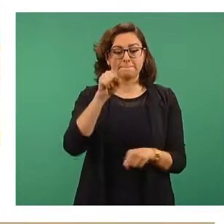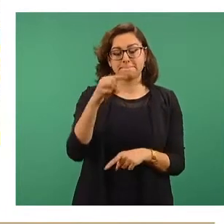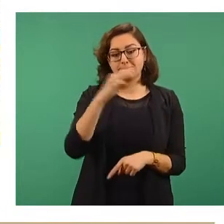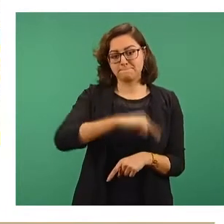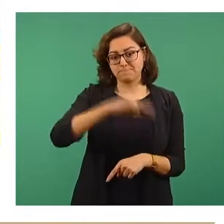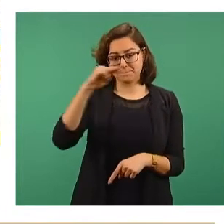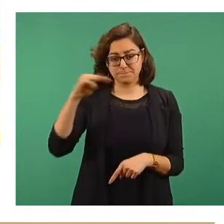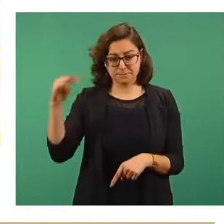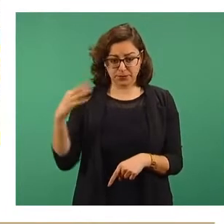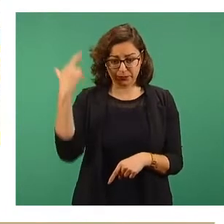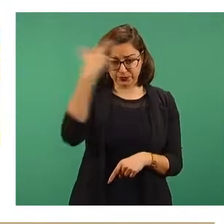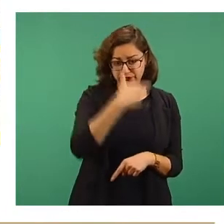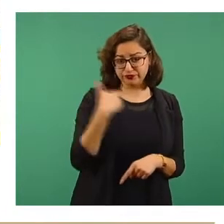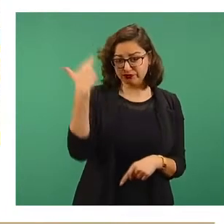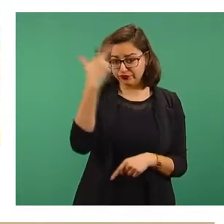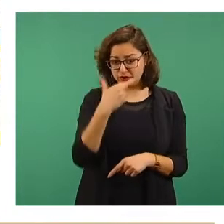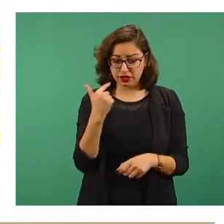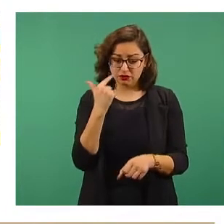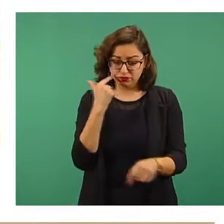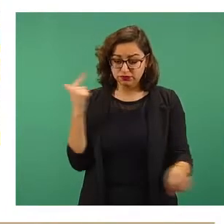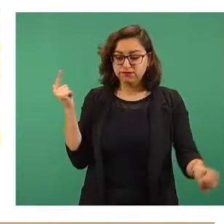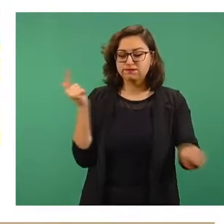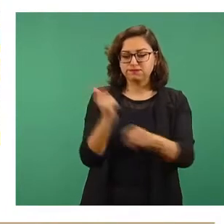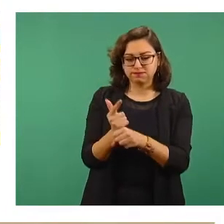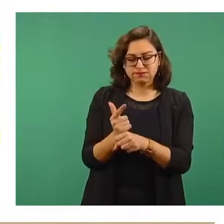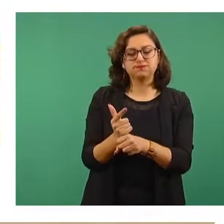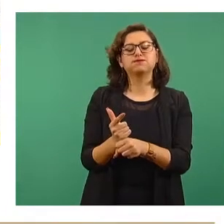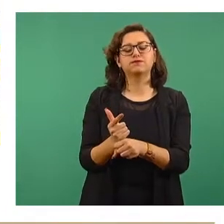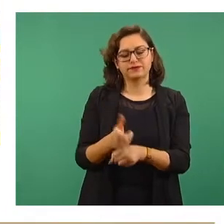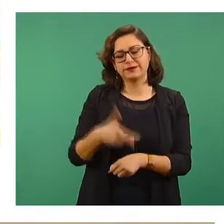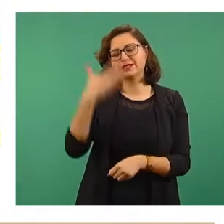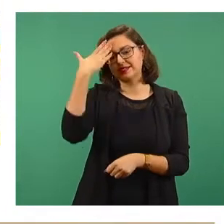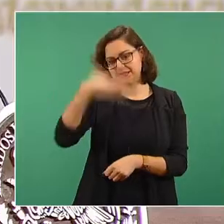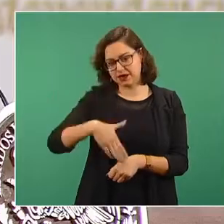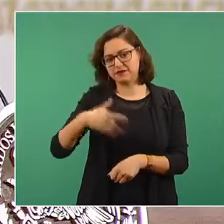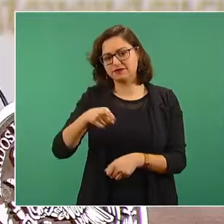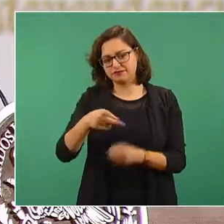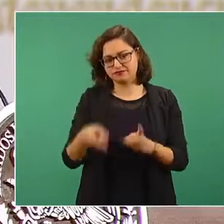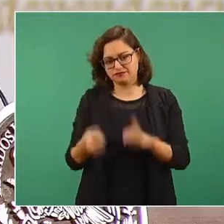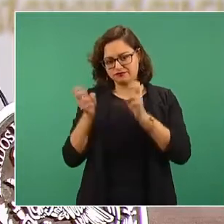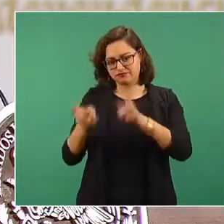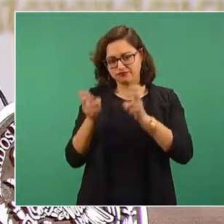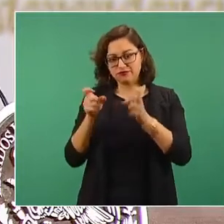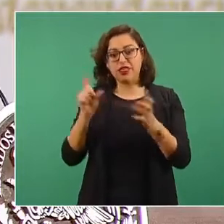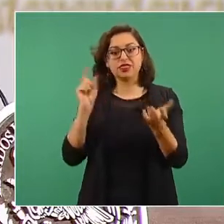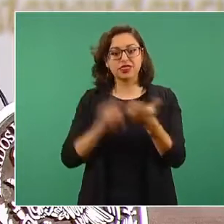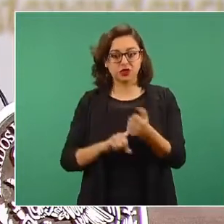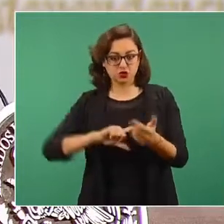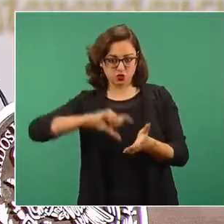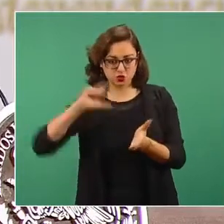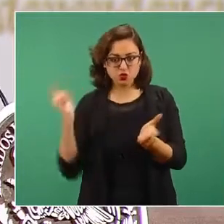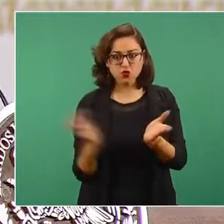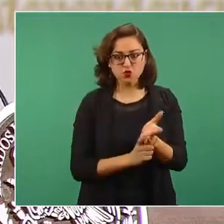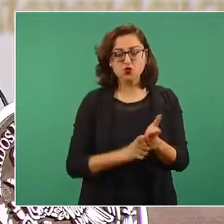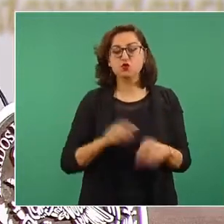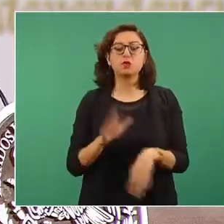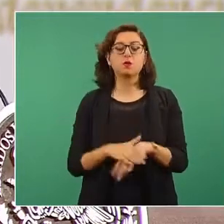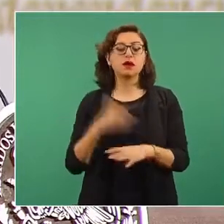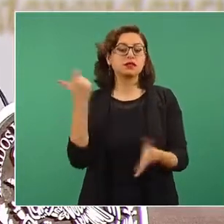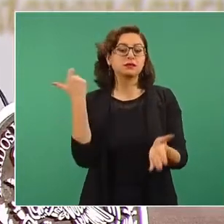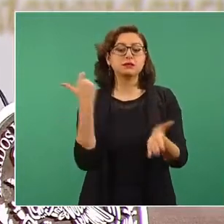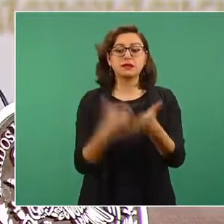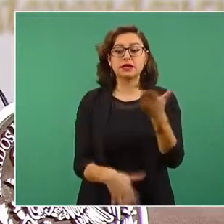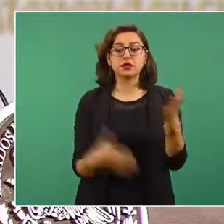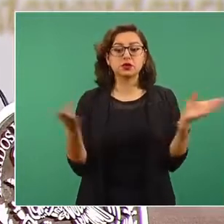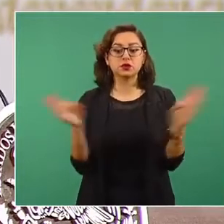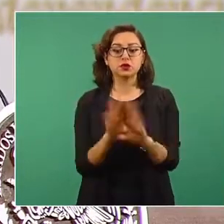Michoacán, asegurando un artefacto de los ya conocidos como rastrillos. La gasolina regular más barata a través